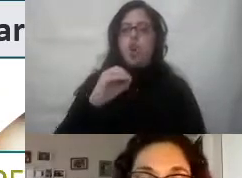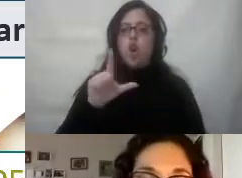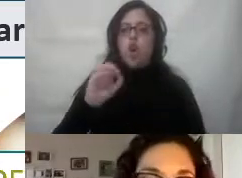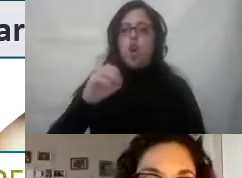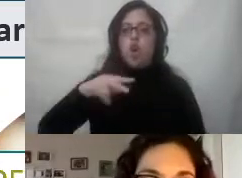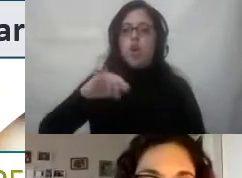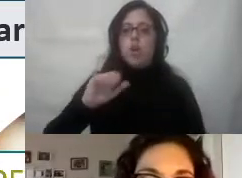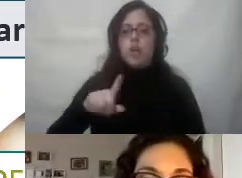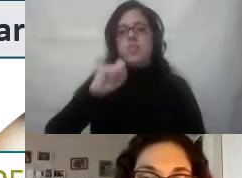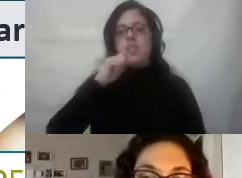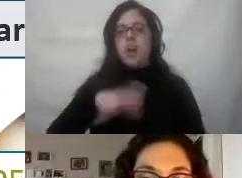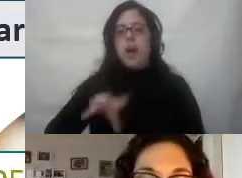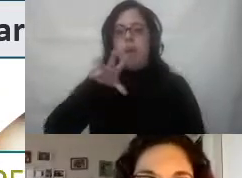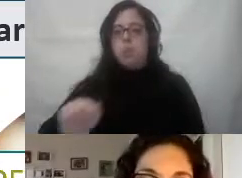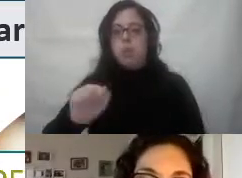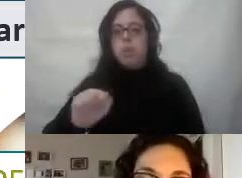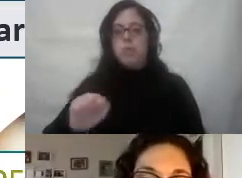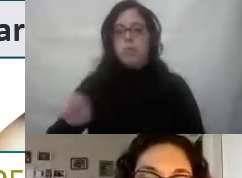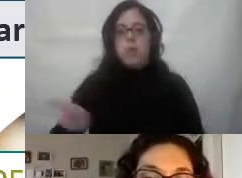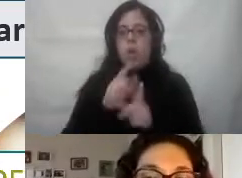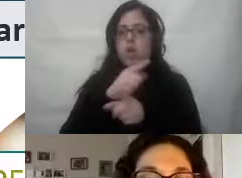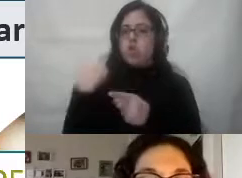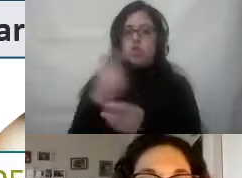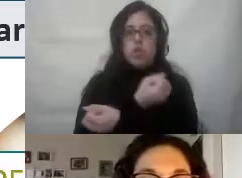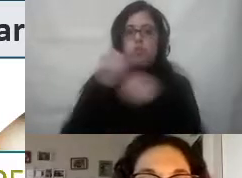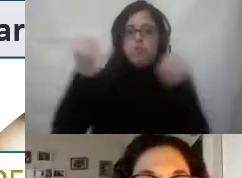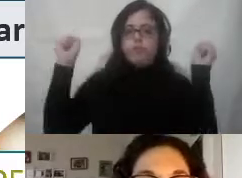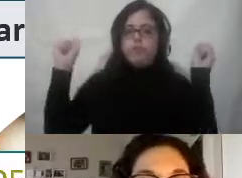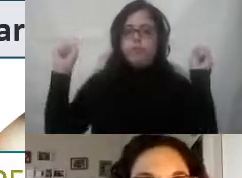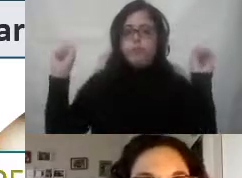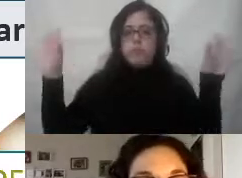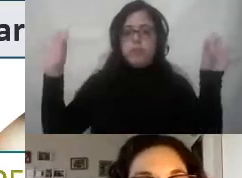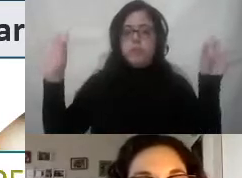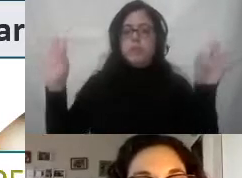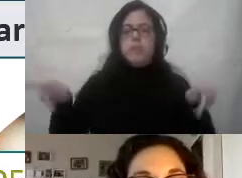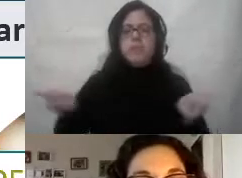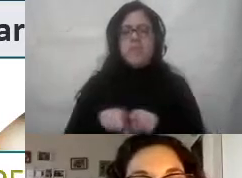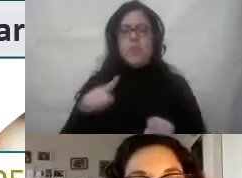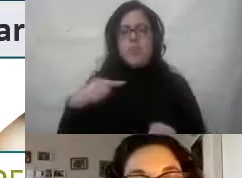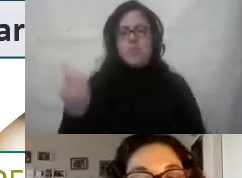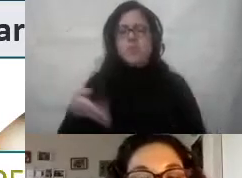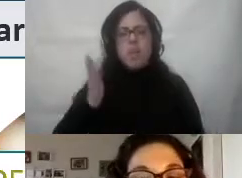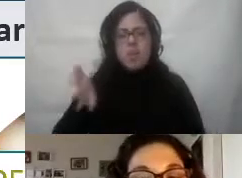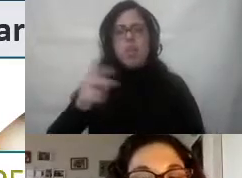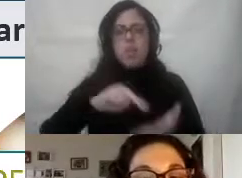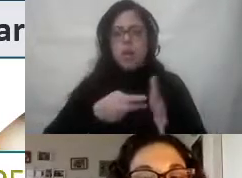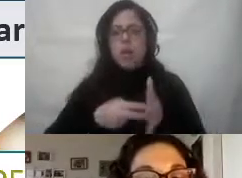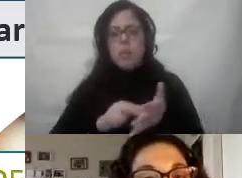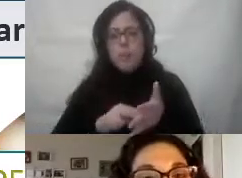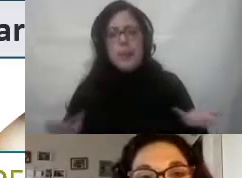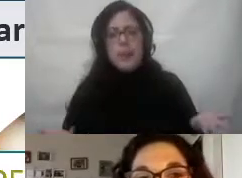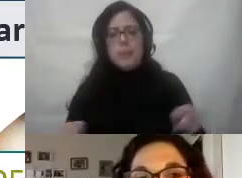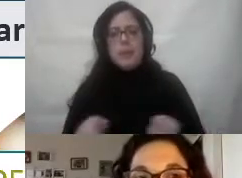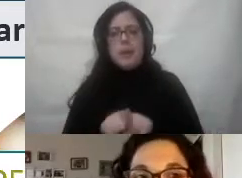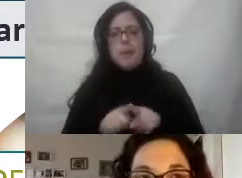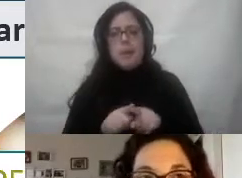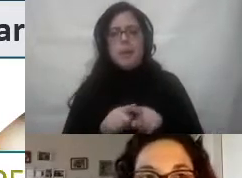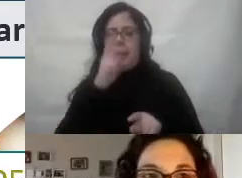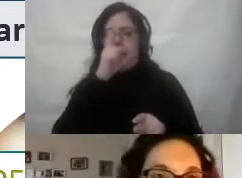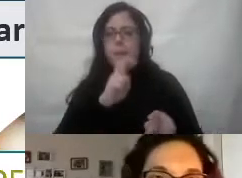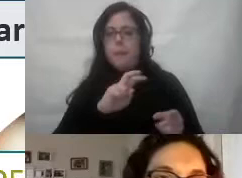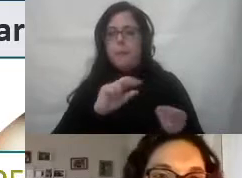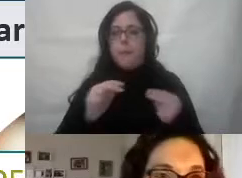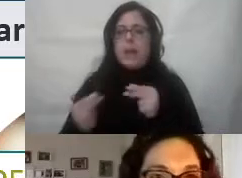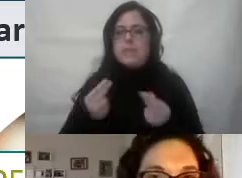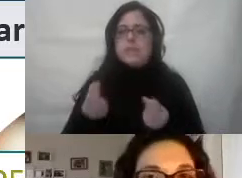vemos, nos tuvimos que hasta liberar de eso? ¿En la actualidad seguimos teniendo tantas formas de ser similares a esa etapa? ¿Por